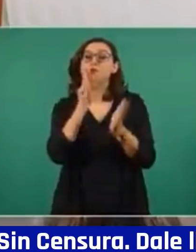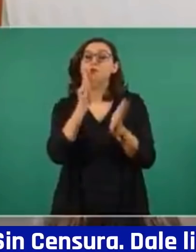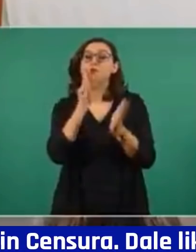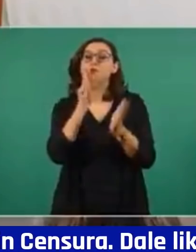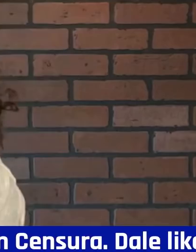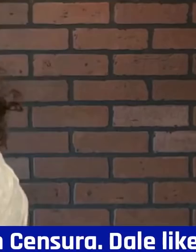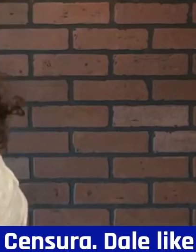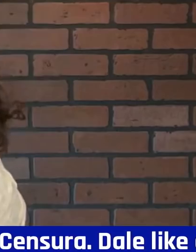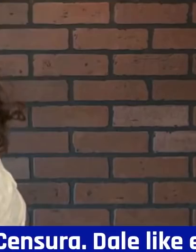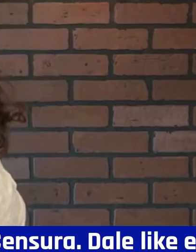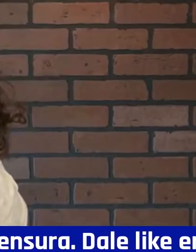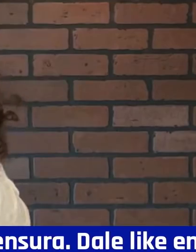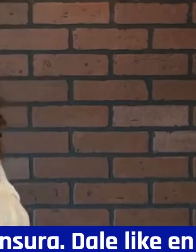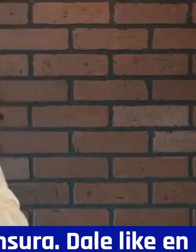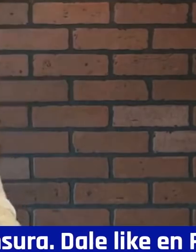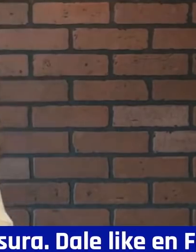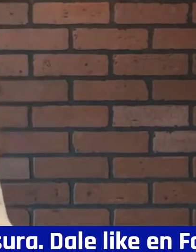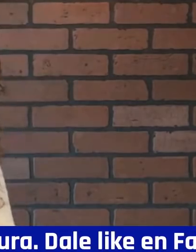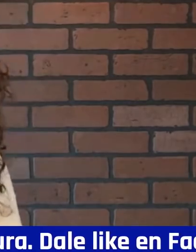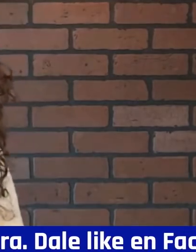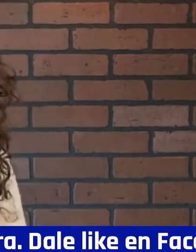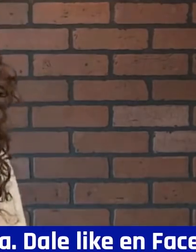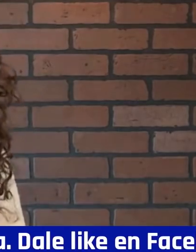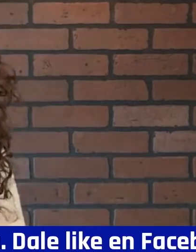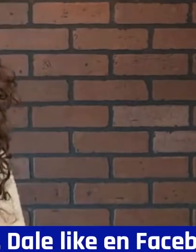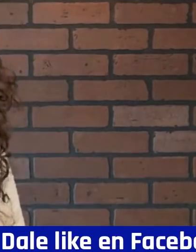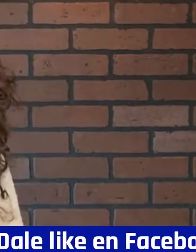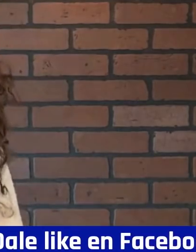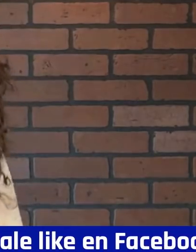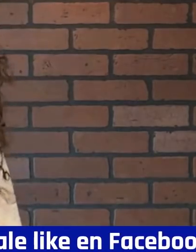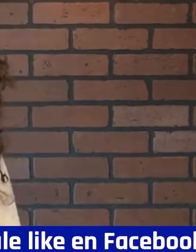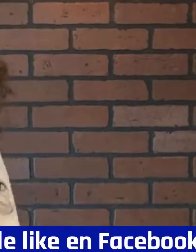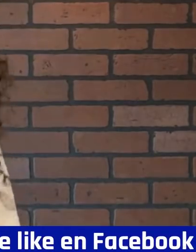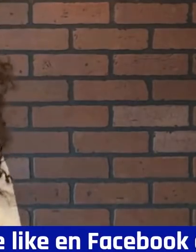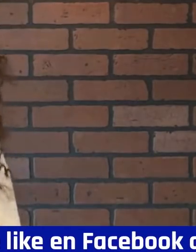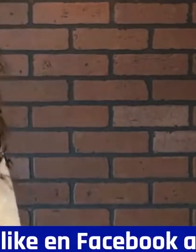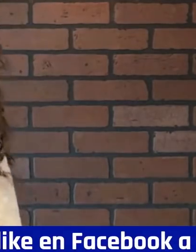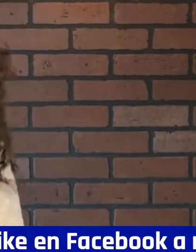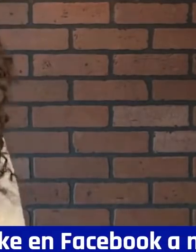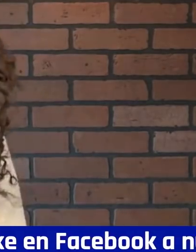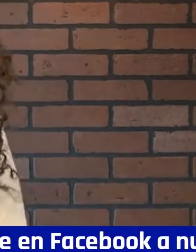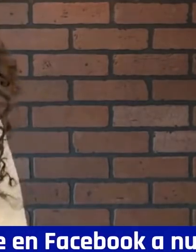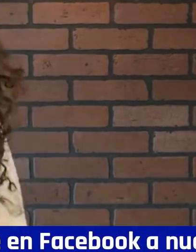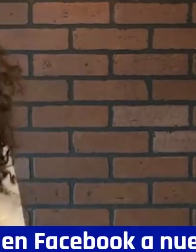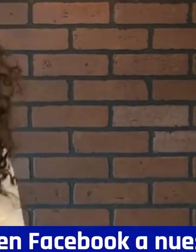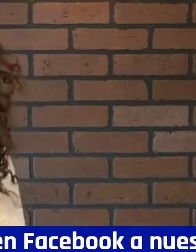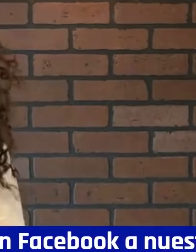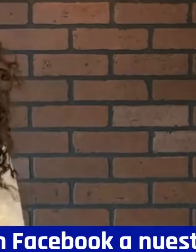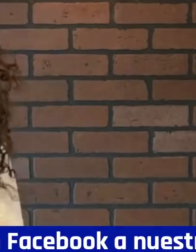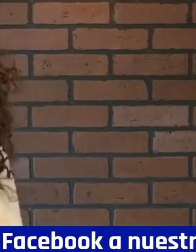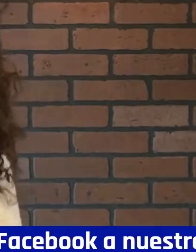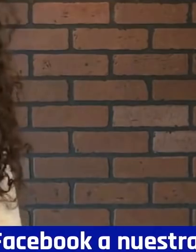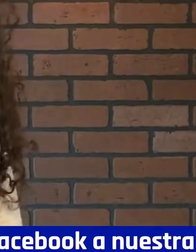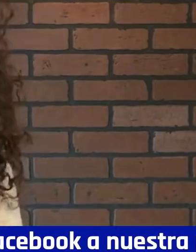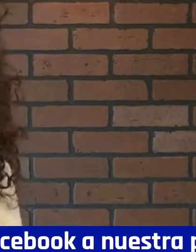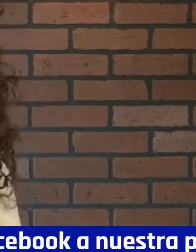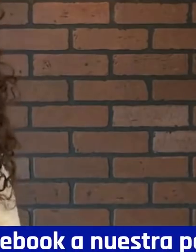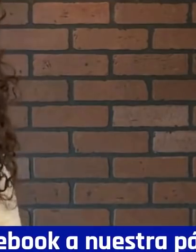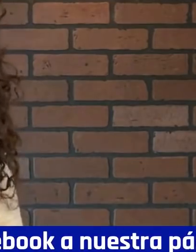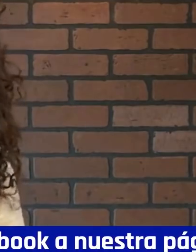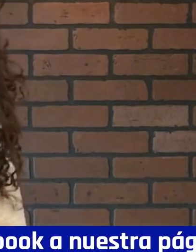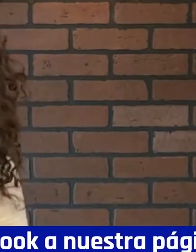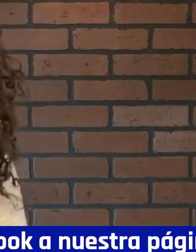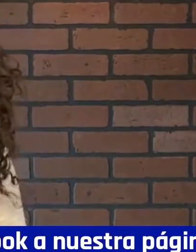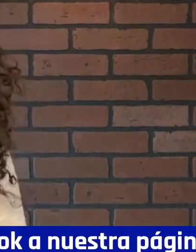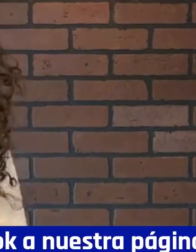No, me ponen el mate así, igualito. A ver, otra vez, mi Ceci, córrela, me siento el presidente, ¿no? Con todo respeto, con